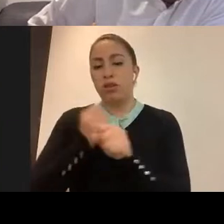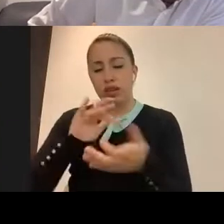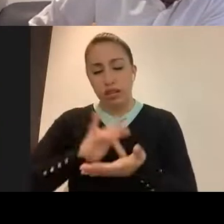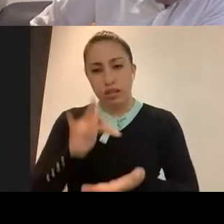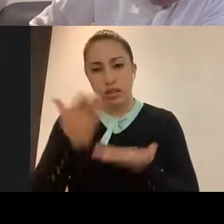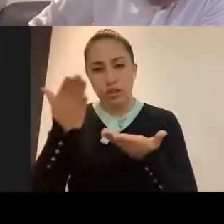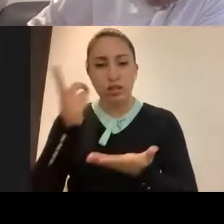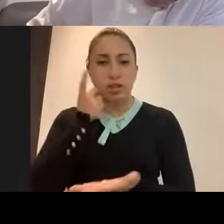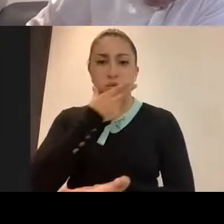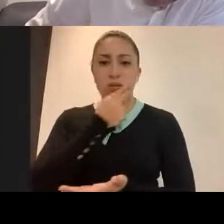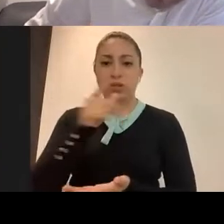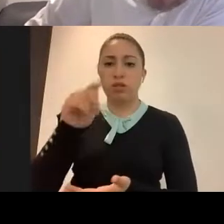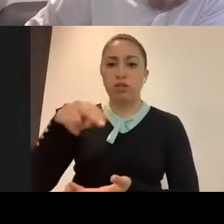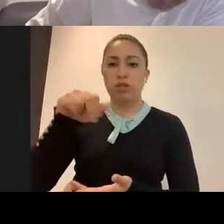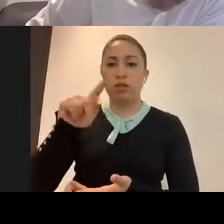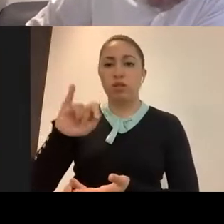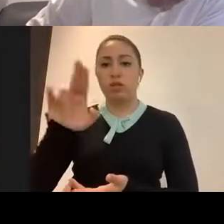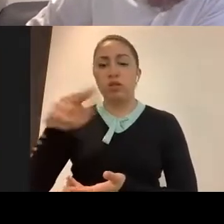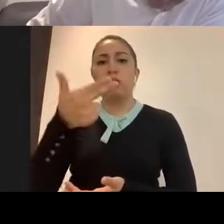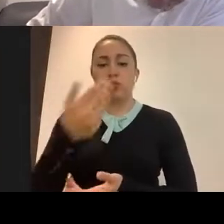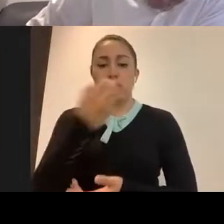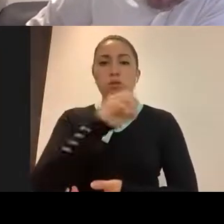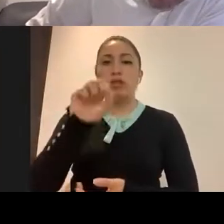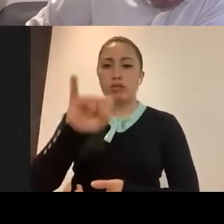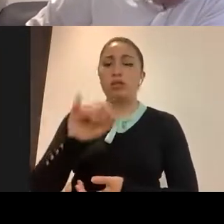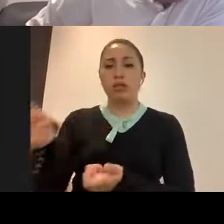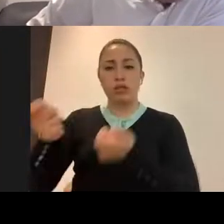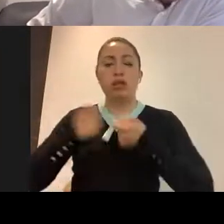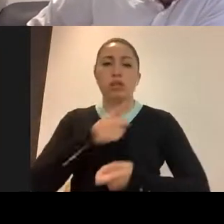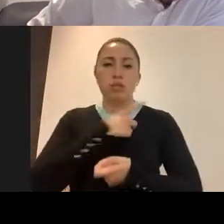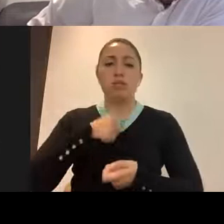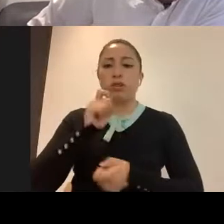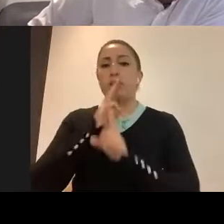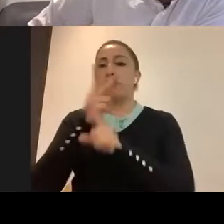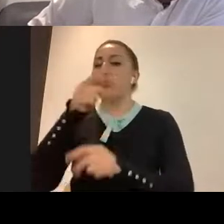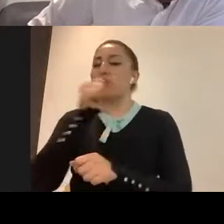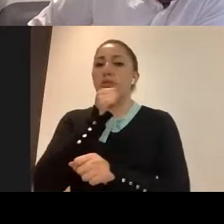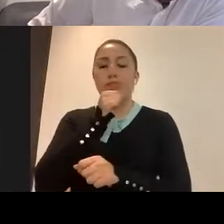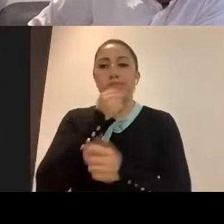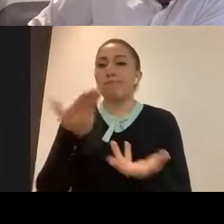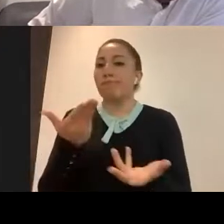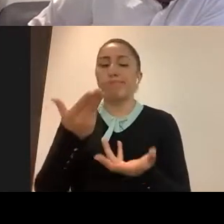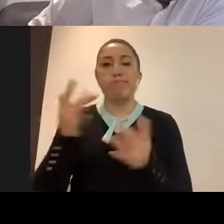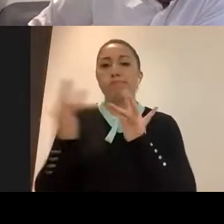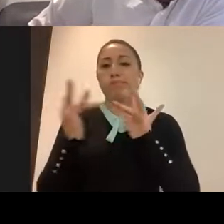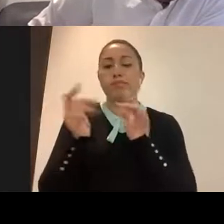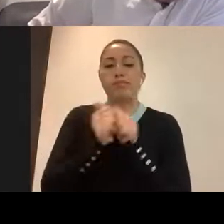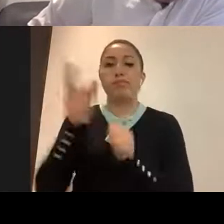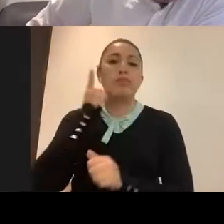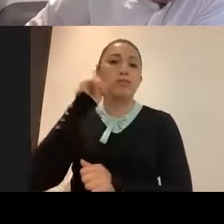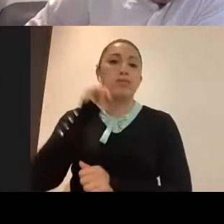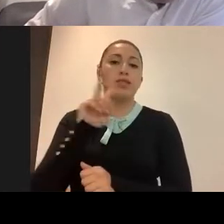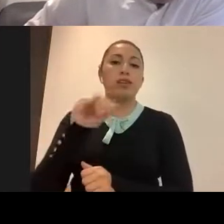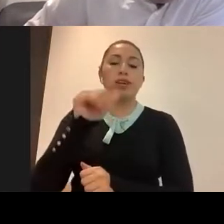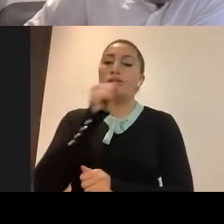Por supuesto, hay que responder. Se turnó en tiempo y forma, pero evidentemente no ha habido respuesta que podamos comunicarle a la diputada Vaca.